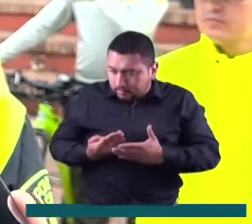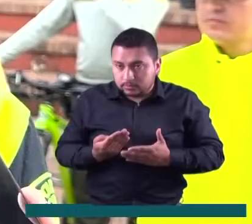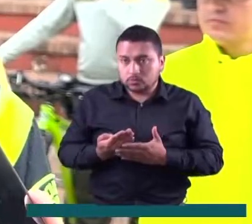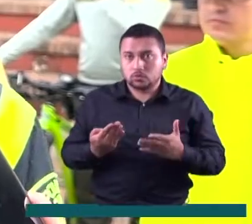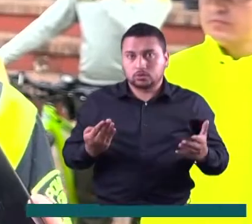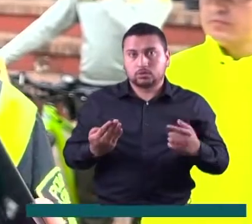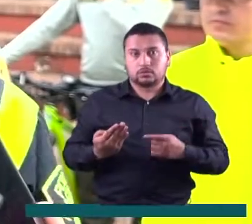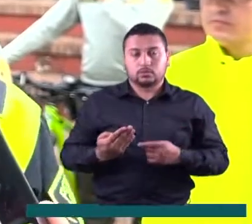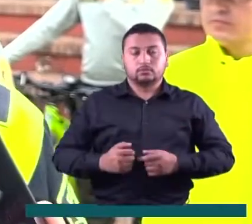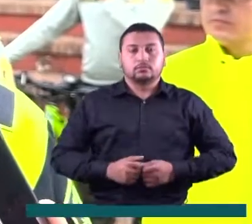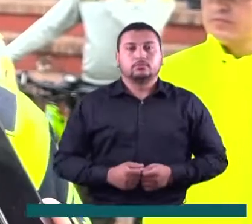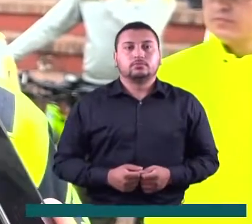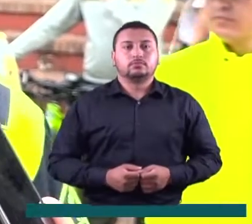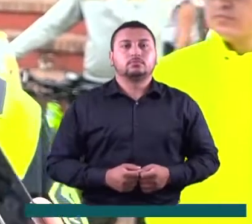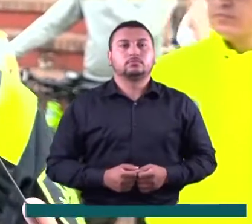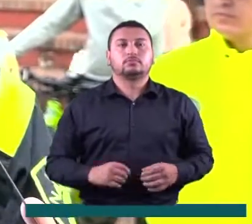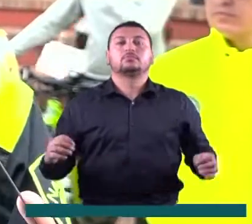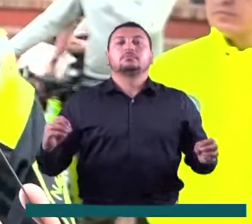de personas.